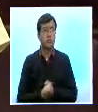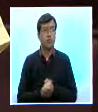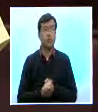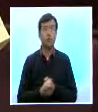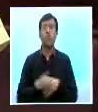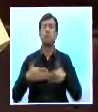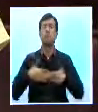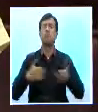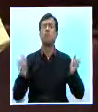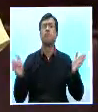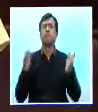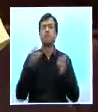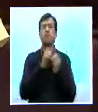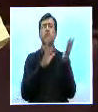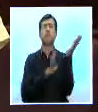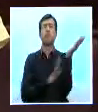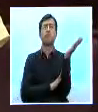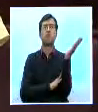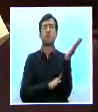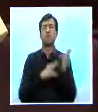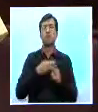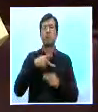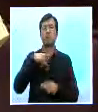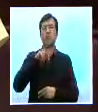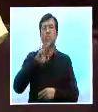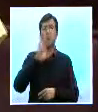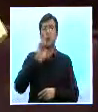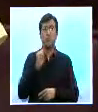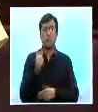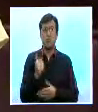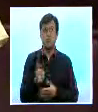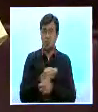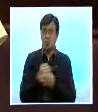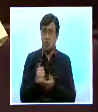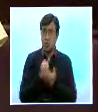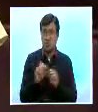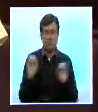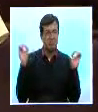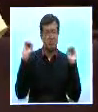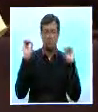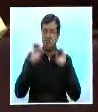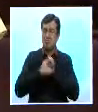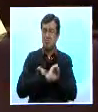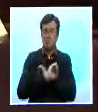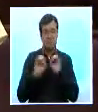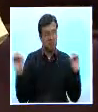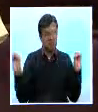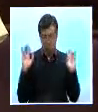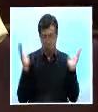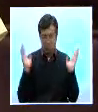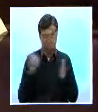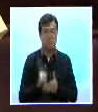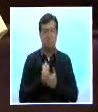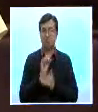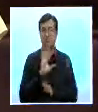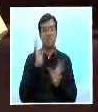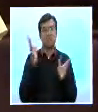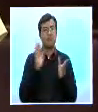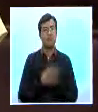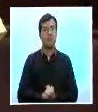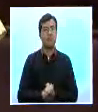un programa del plan que prácticamente no ha funcionado por qué razón porque no